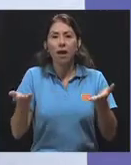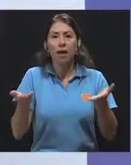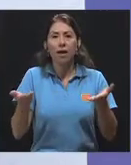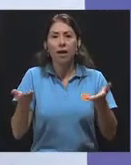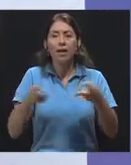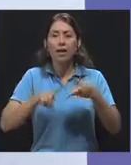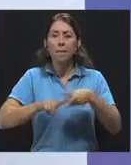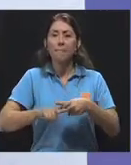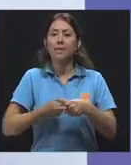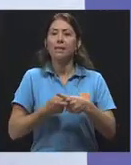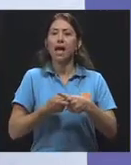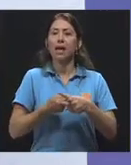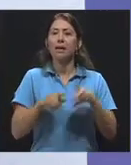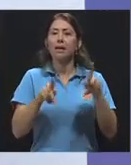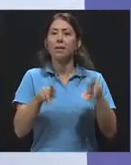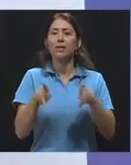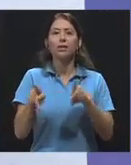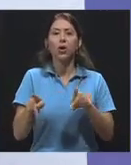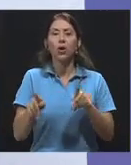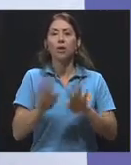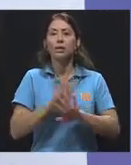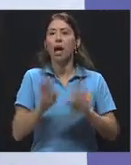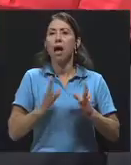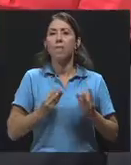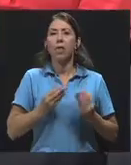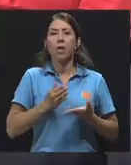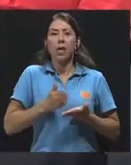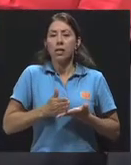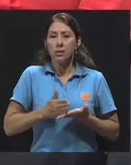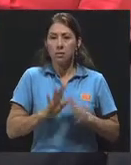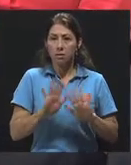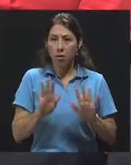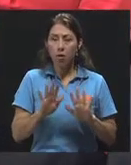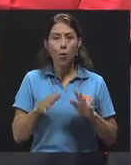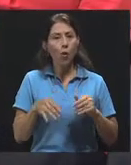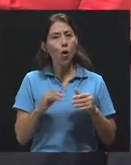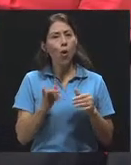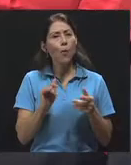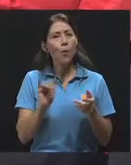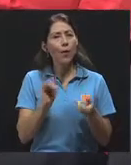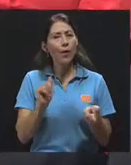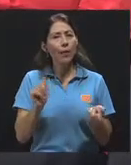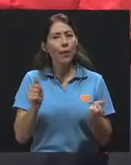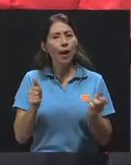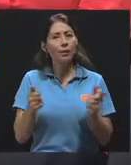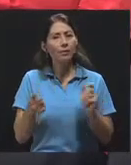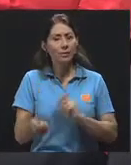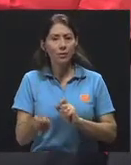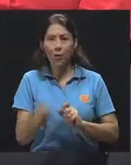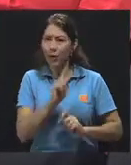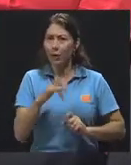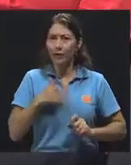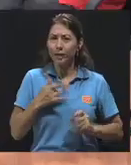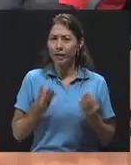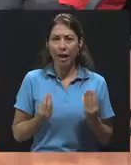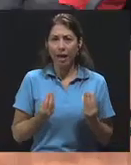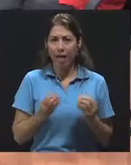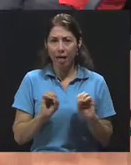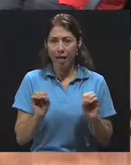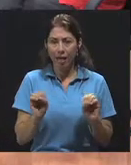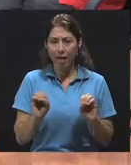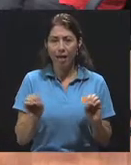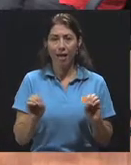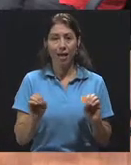alguna forma empezar a quitarle el miedo. O sea, que se te quite un poco el miedo a usar estas herramientas. Es como hacer una transición no